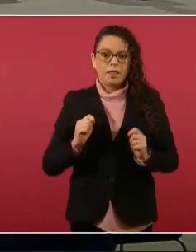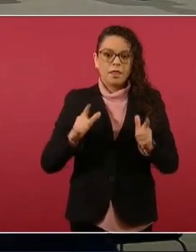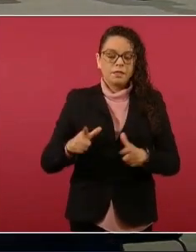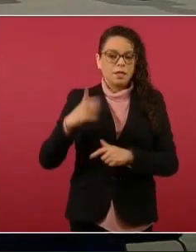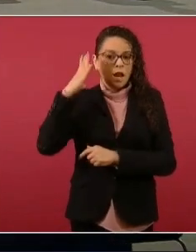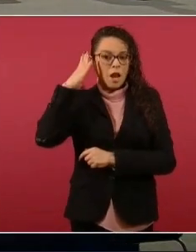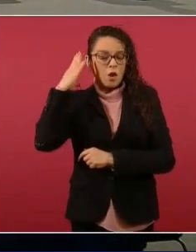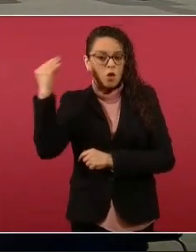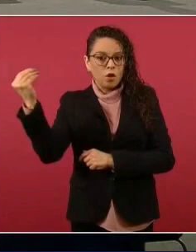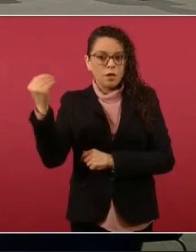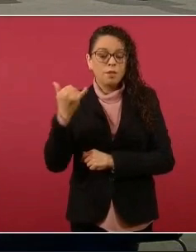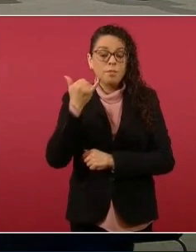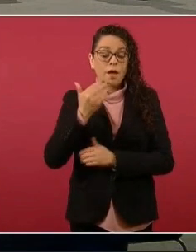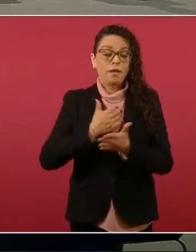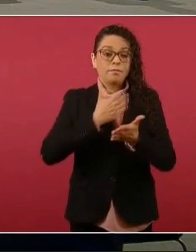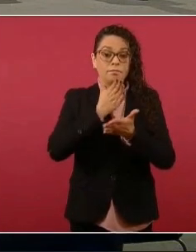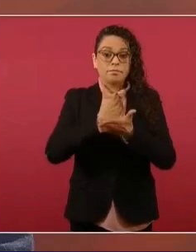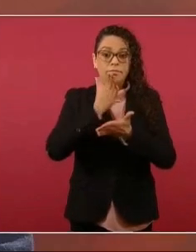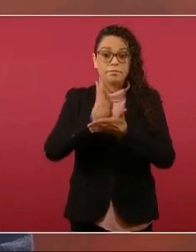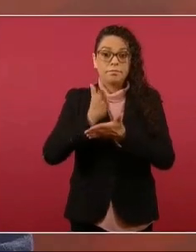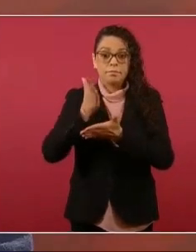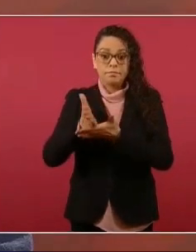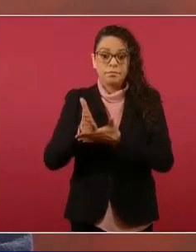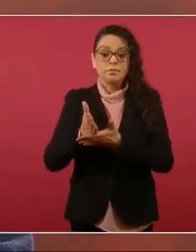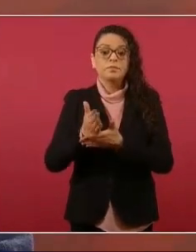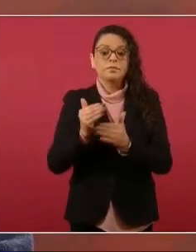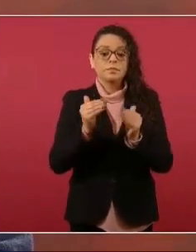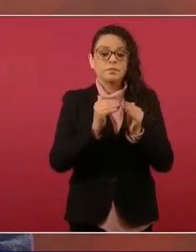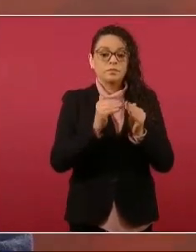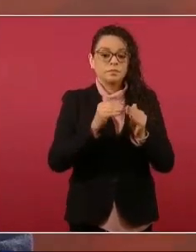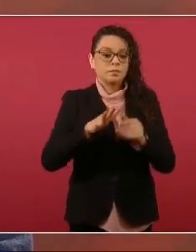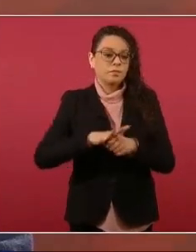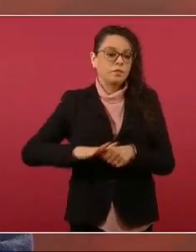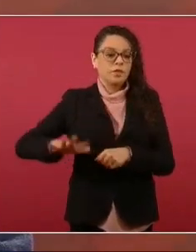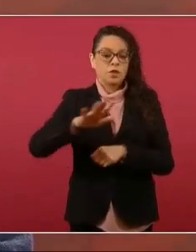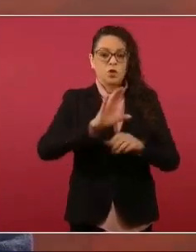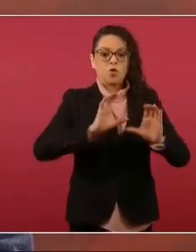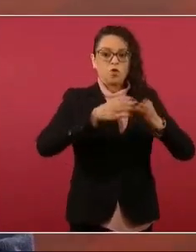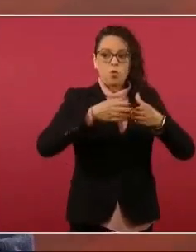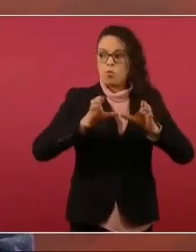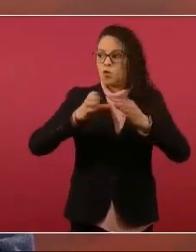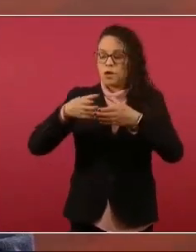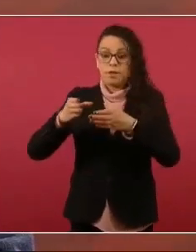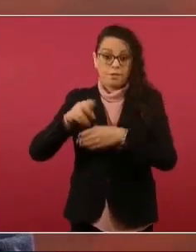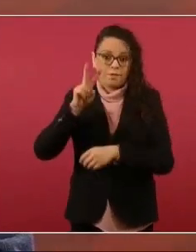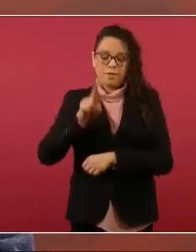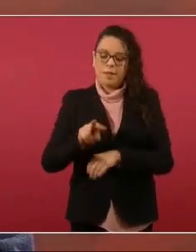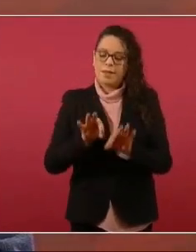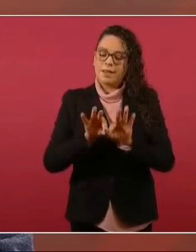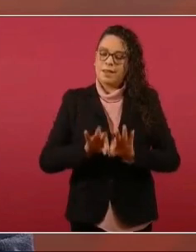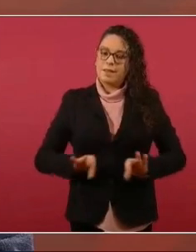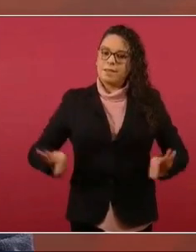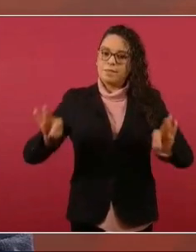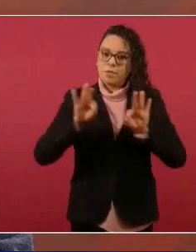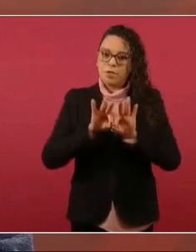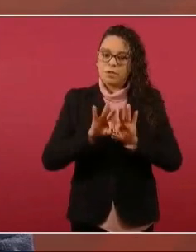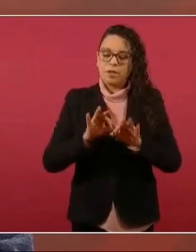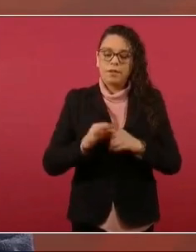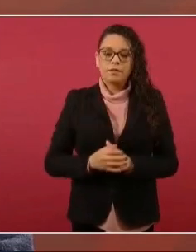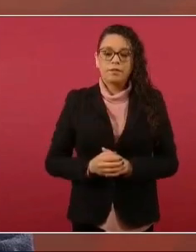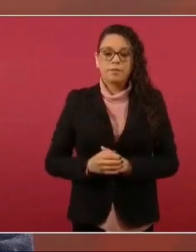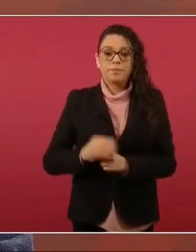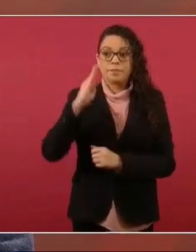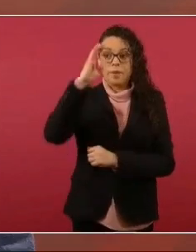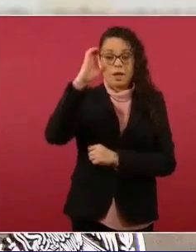en visitas domiciliarias de acción comunitaria, que son muy, muy importantes. Los avances generales en Baja